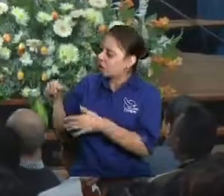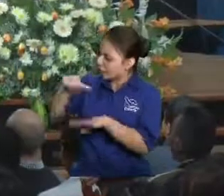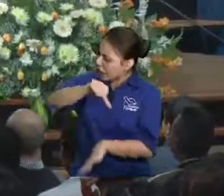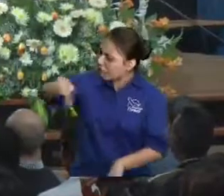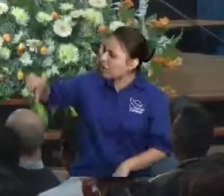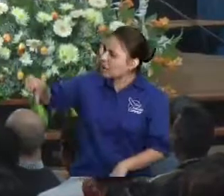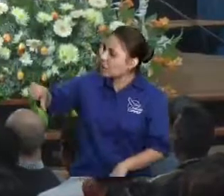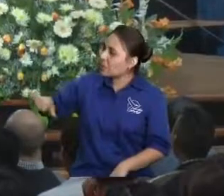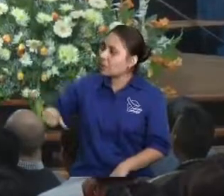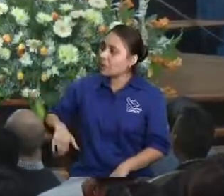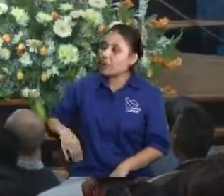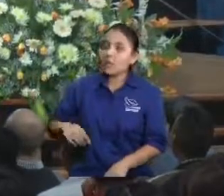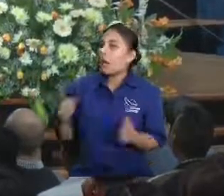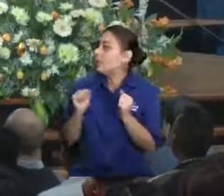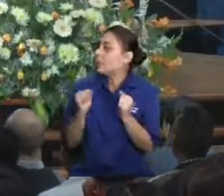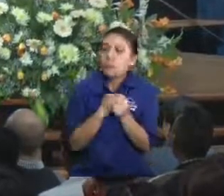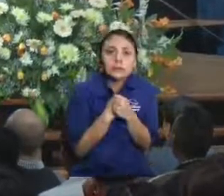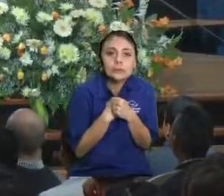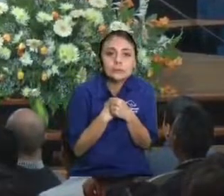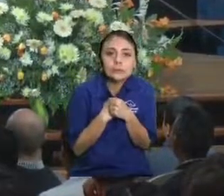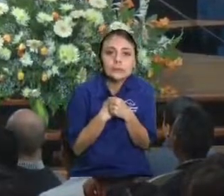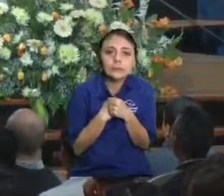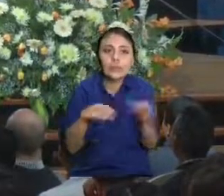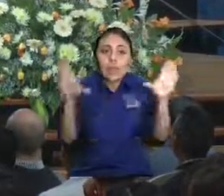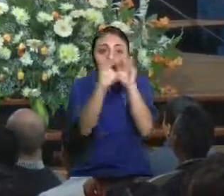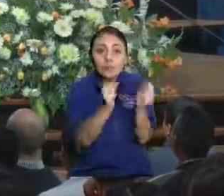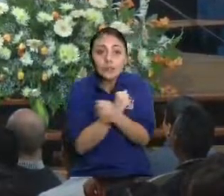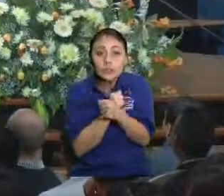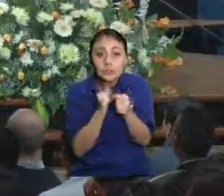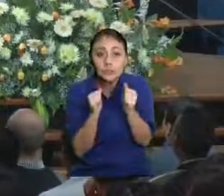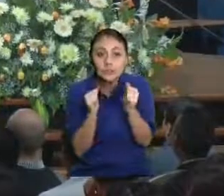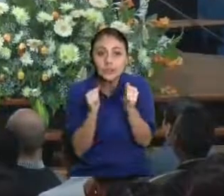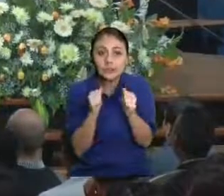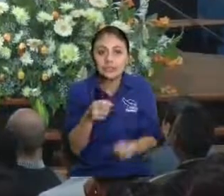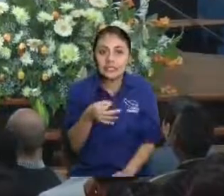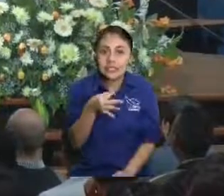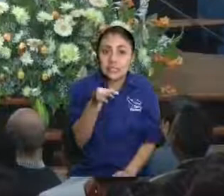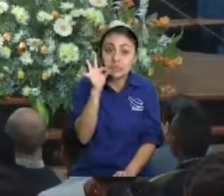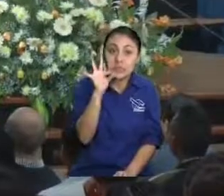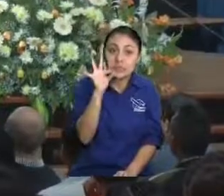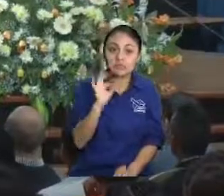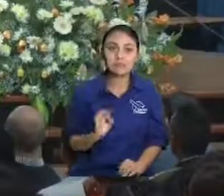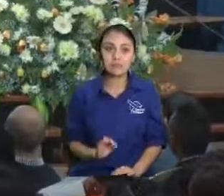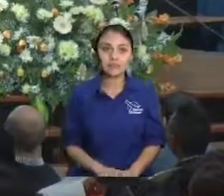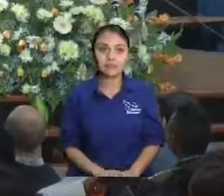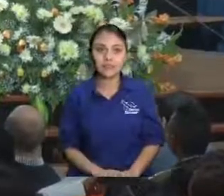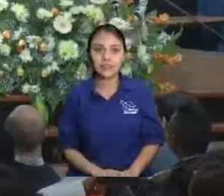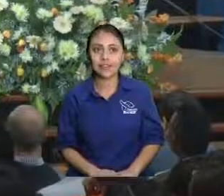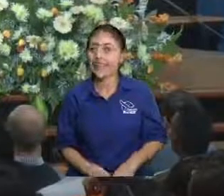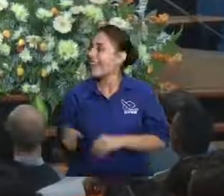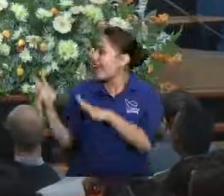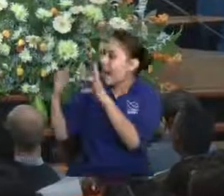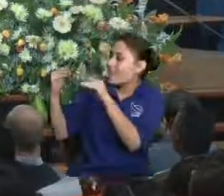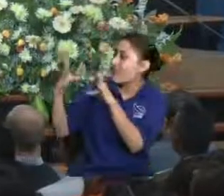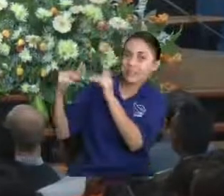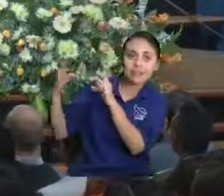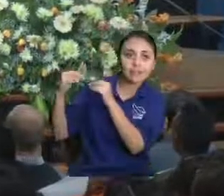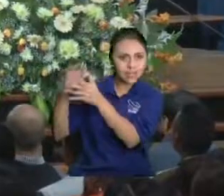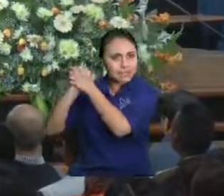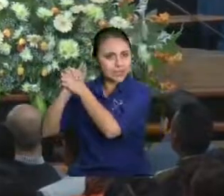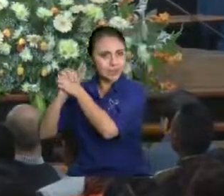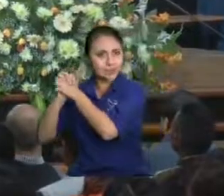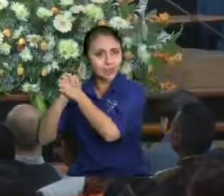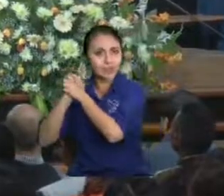va a tocar en la misma sección. Aquí tengo café, vos, es que el año pasado me pasó lo mismo. Ahí nos hacíamos cuates de una